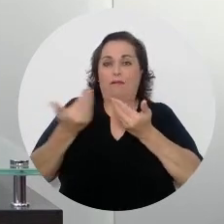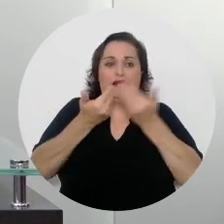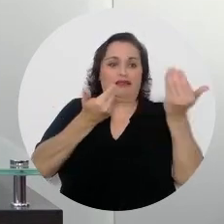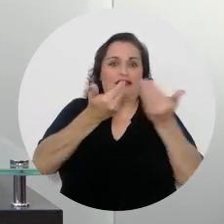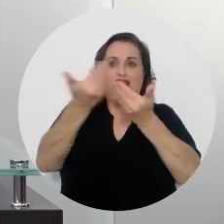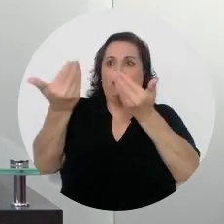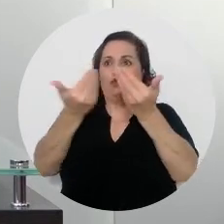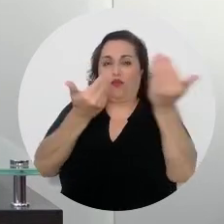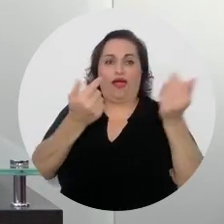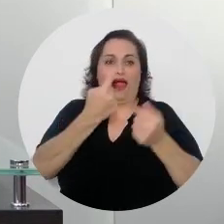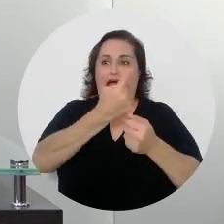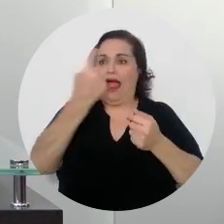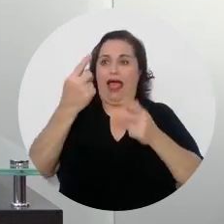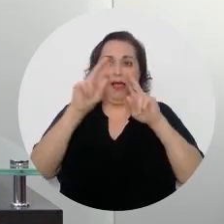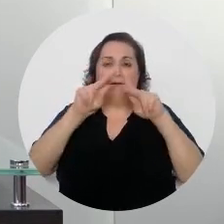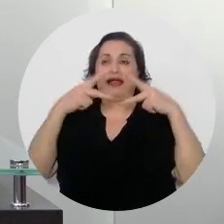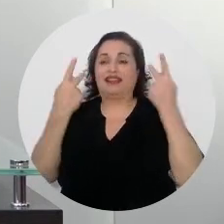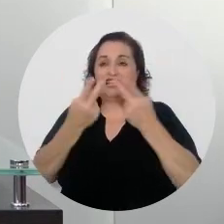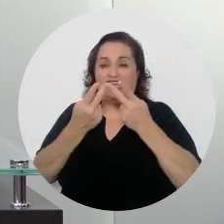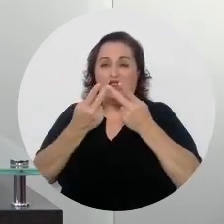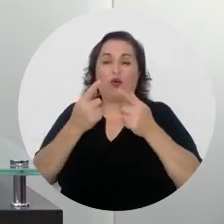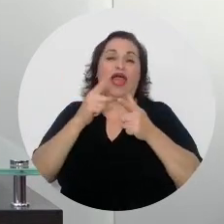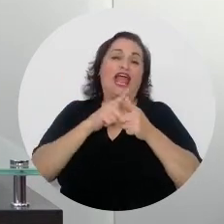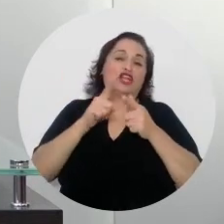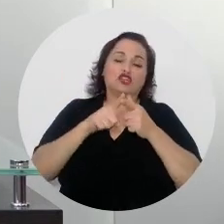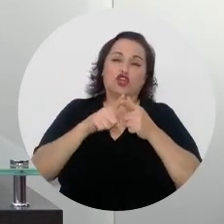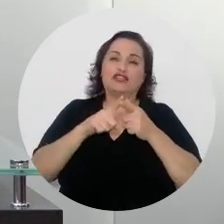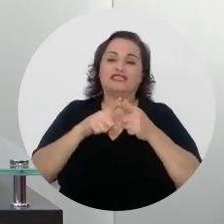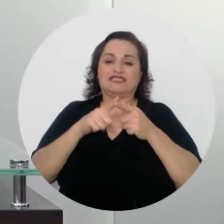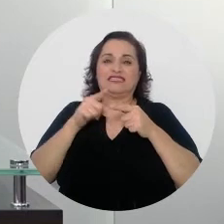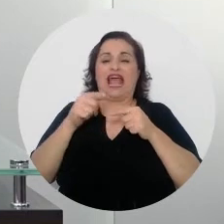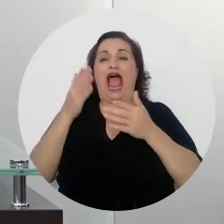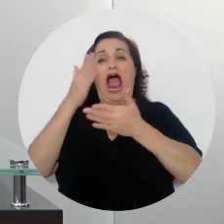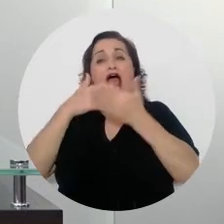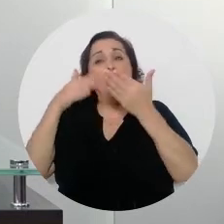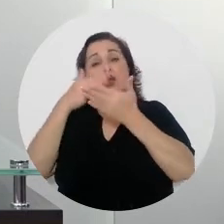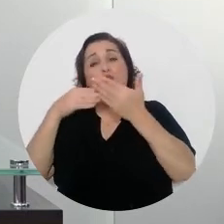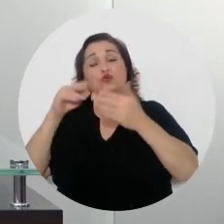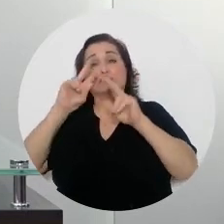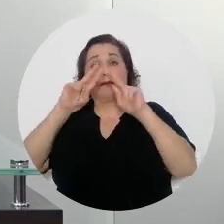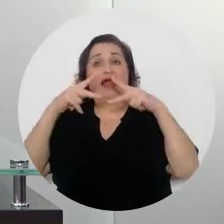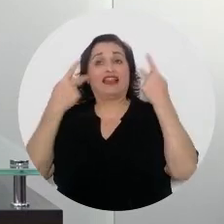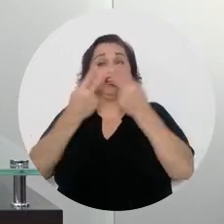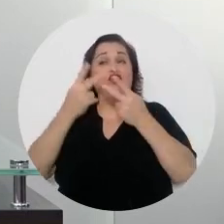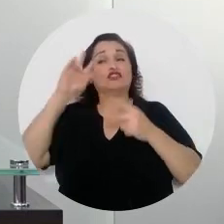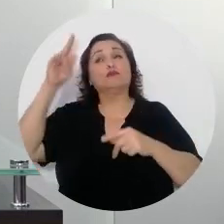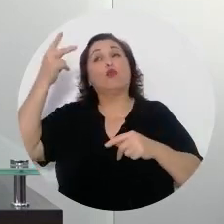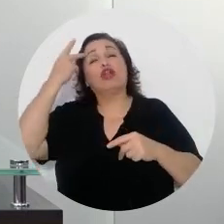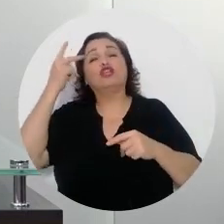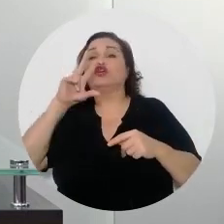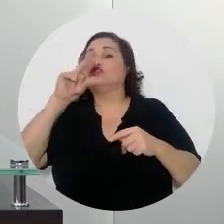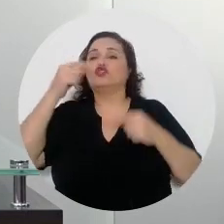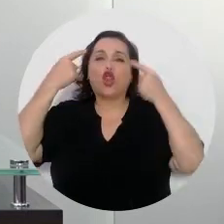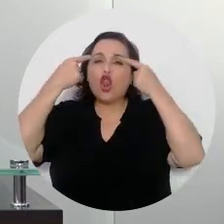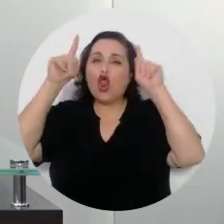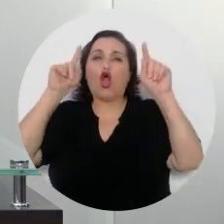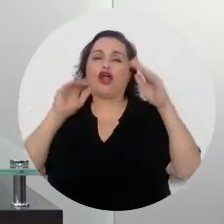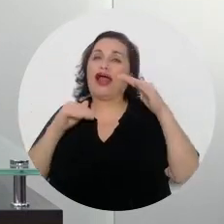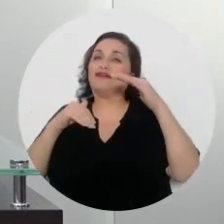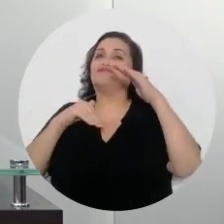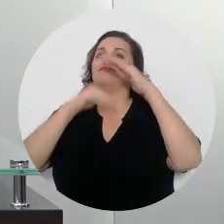que se otorgan cada uno y se da una cierta complicación para algunos partidos políticos de